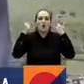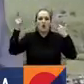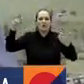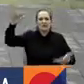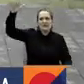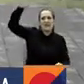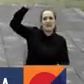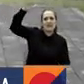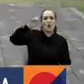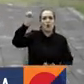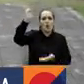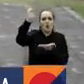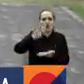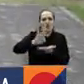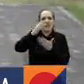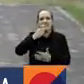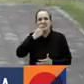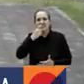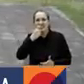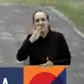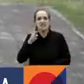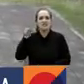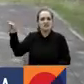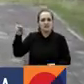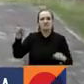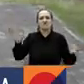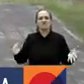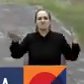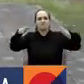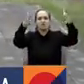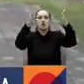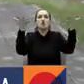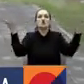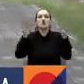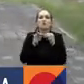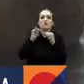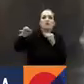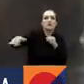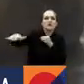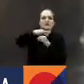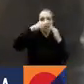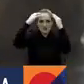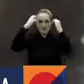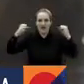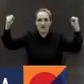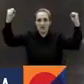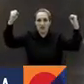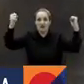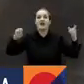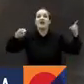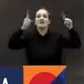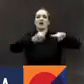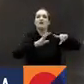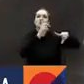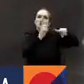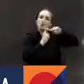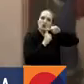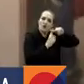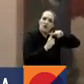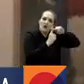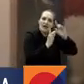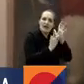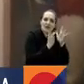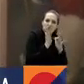tonelada de peso y fundida en bronce, ubicada en el corregimiento de San Cristóbal, la serie El Via Crucis, La Pasión de Cristo, una